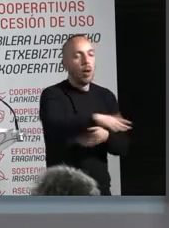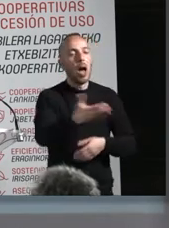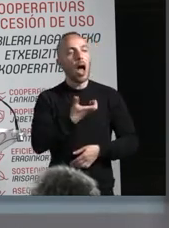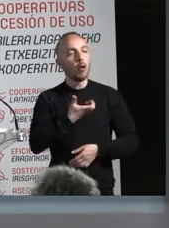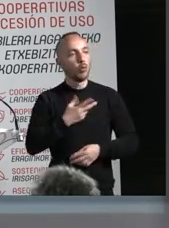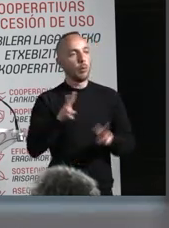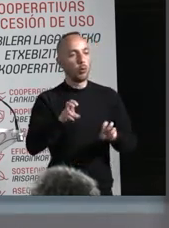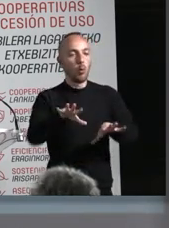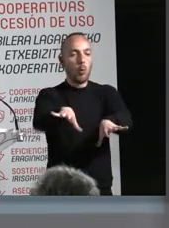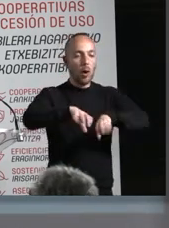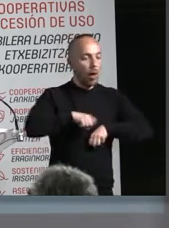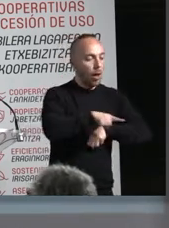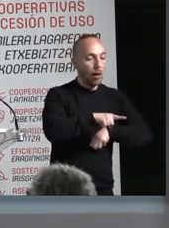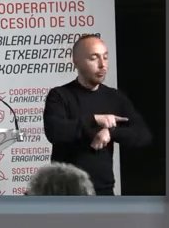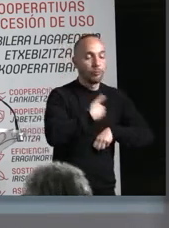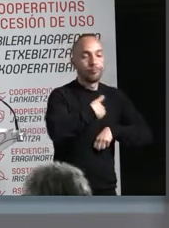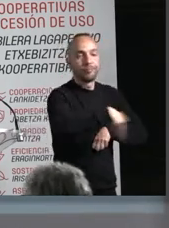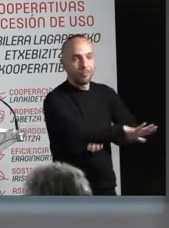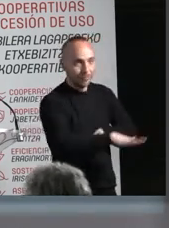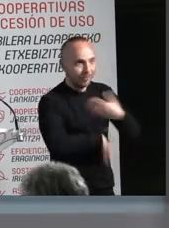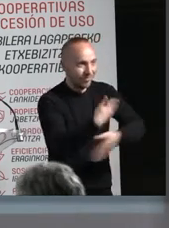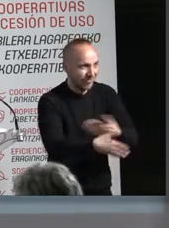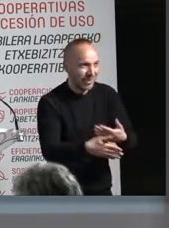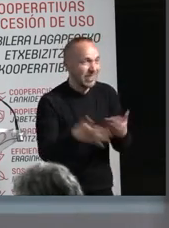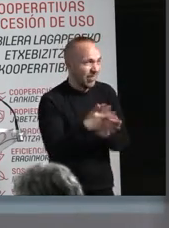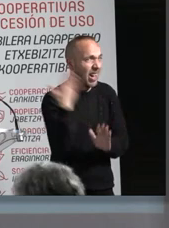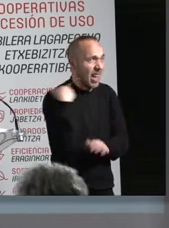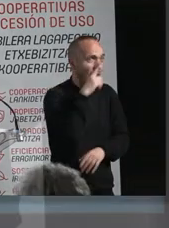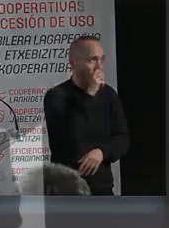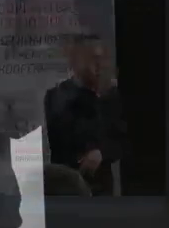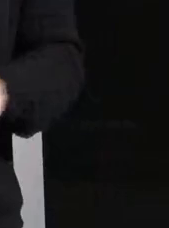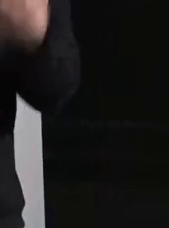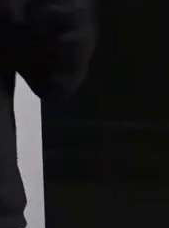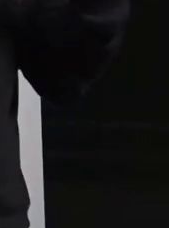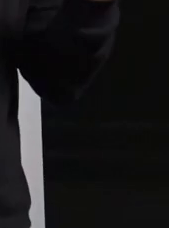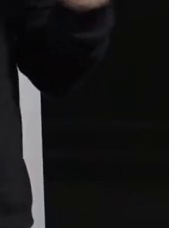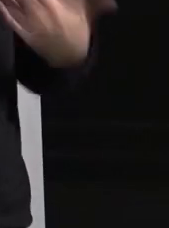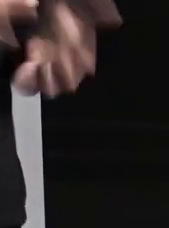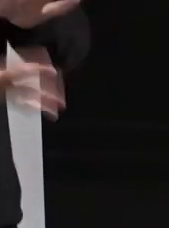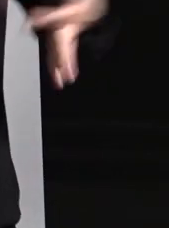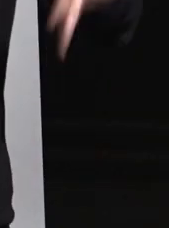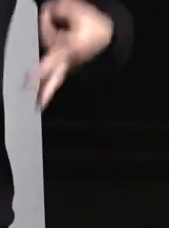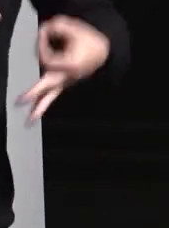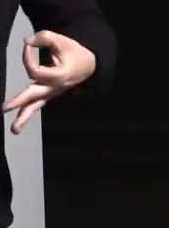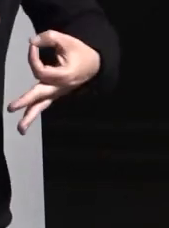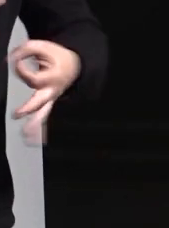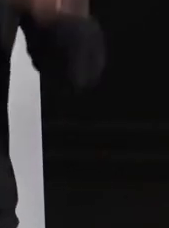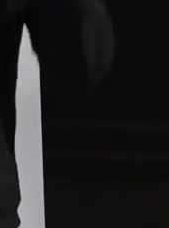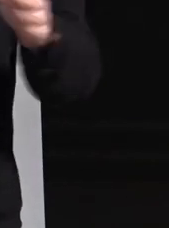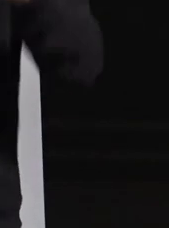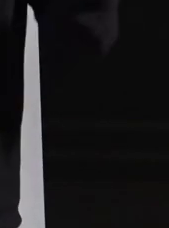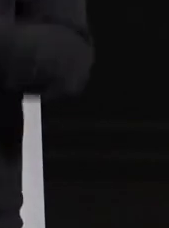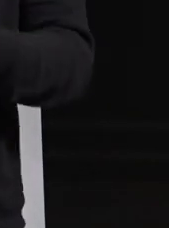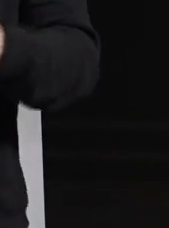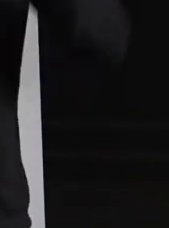sin saber nada, ¿no? Es decir, fíjate, en el 2019 podíamos haber tenido ya unas soluciones claras y justamente se paralizó todo